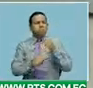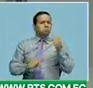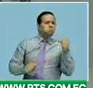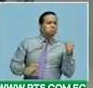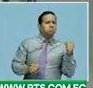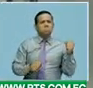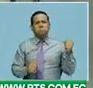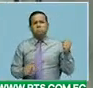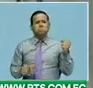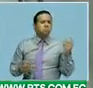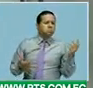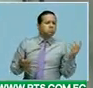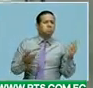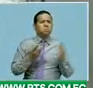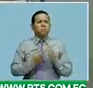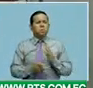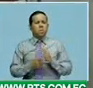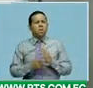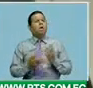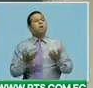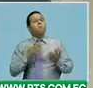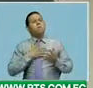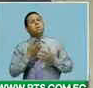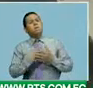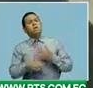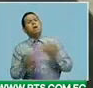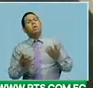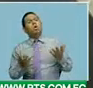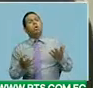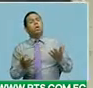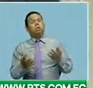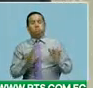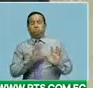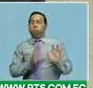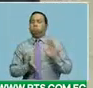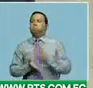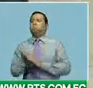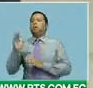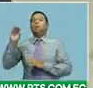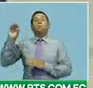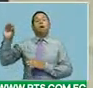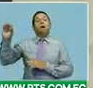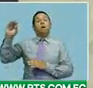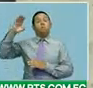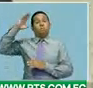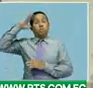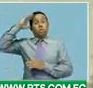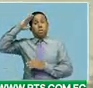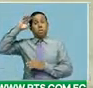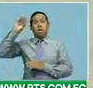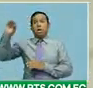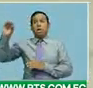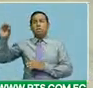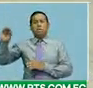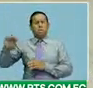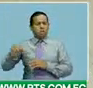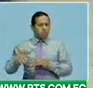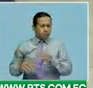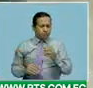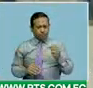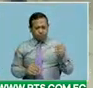le permitía el acceso, acudió a la policía. Cuando yo regreso y miro hacia el suelo, le digo, ¿y esto qué